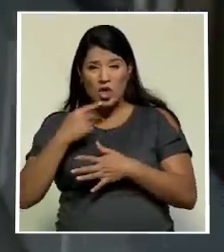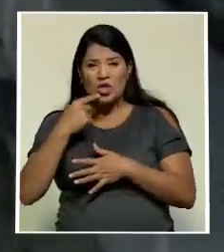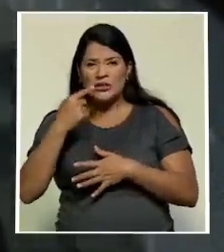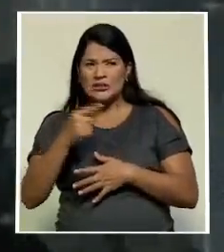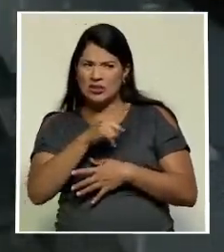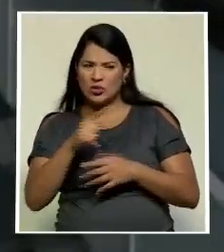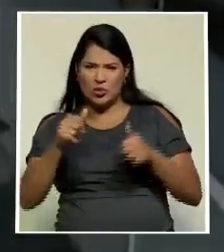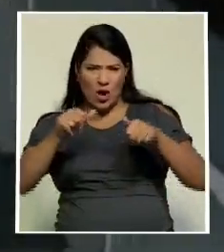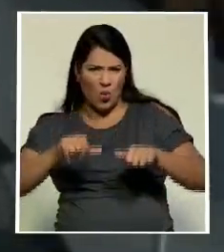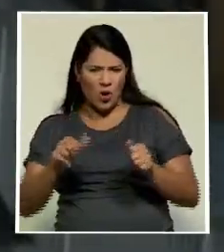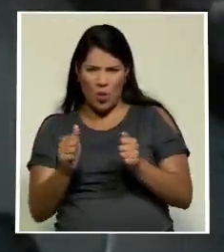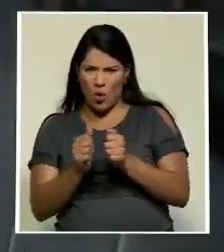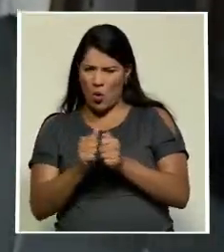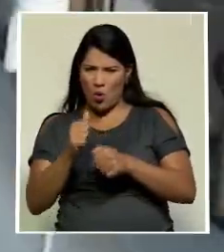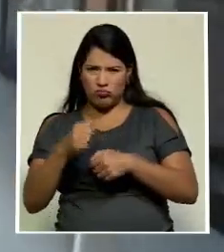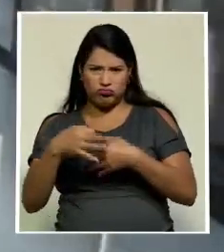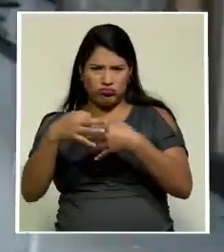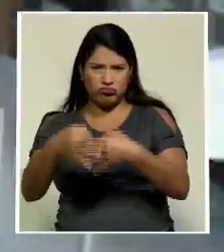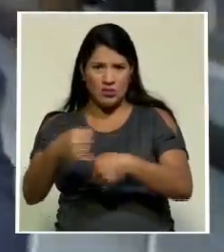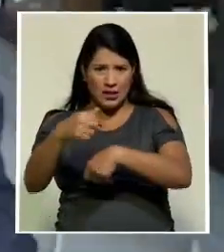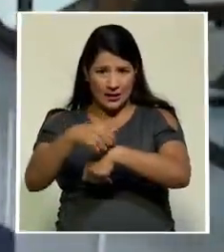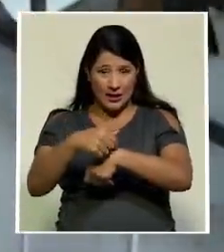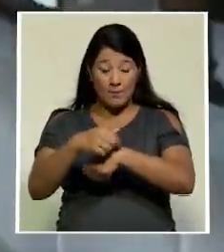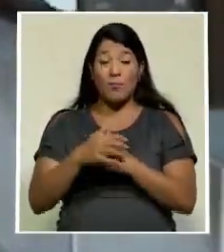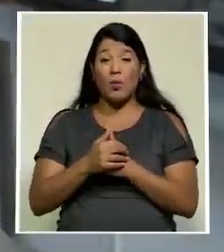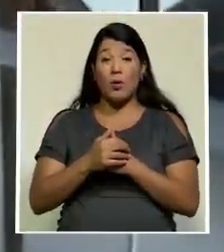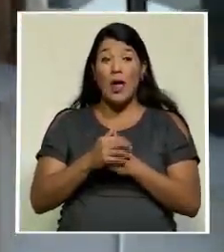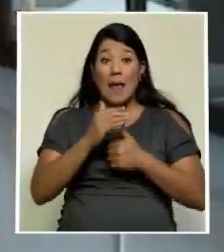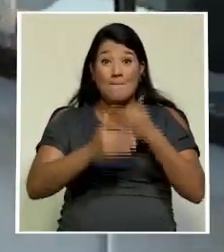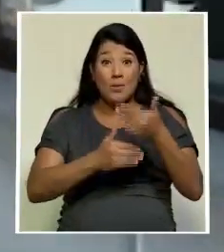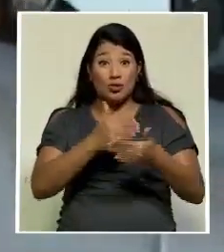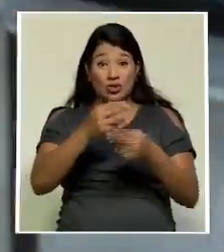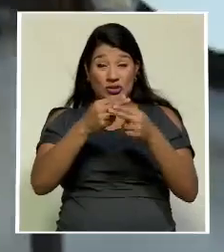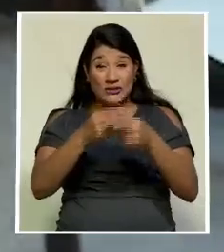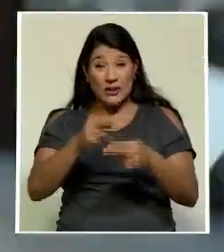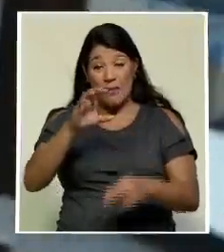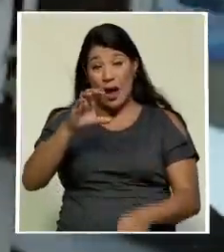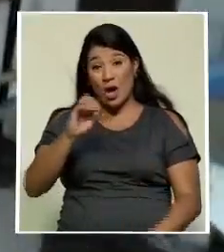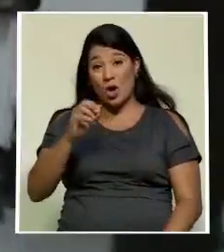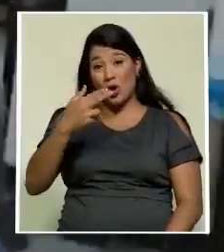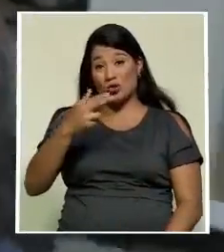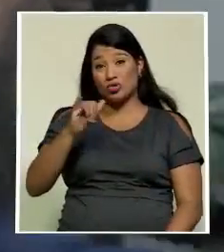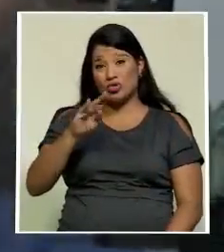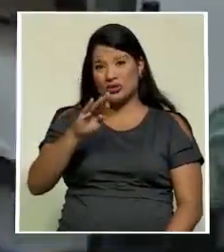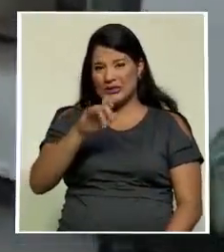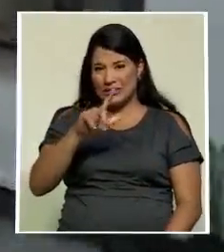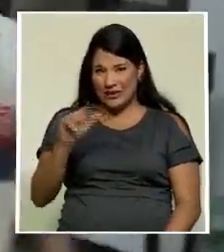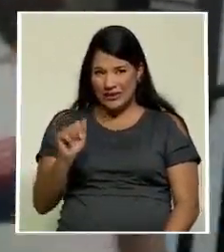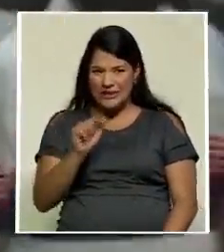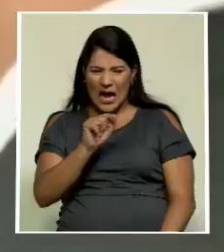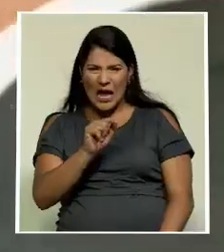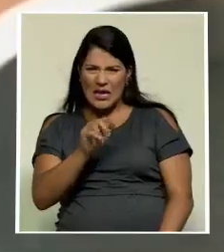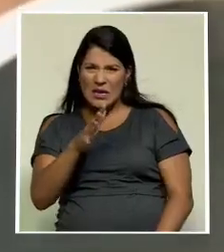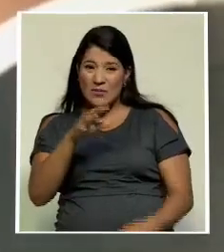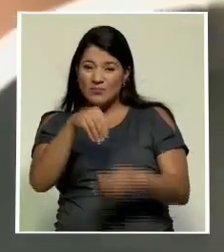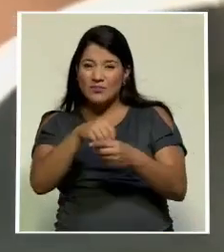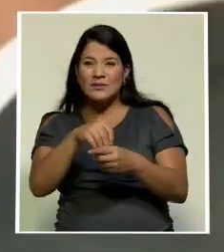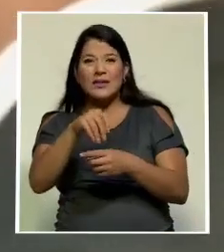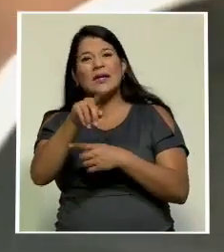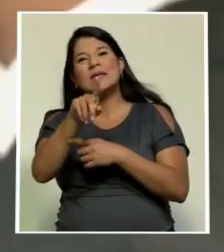ampliación. Por el caso de la cochinilla figuran como imputados más de 30 personas y a Sonia Solís Vargas se le cambiaron la